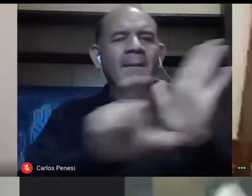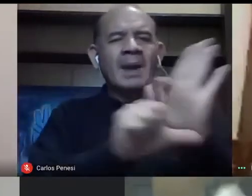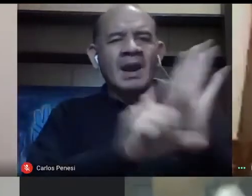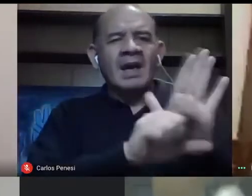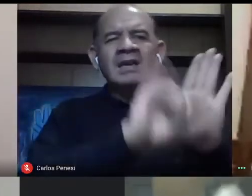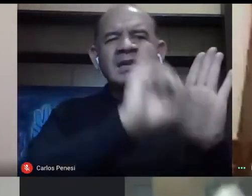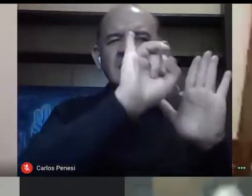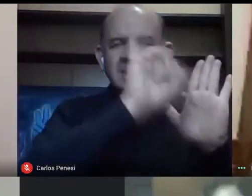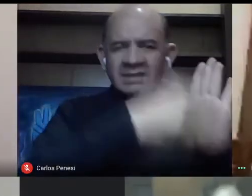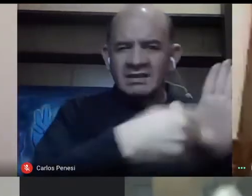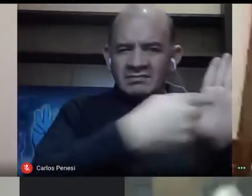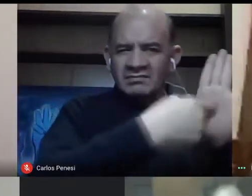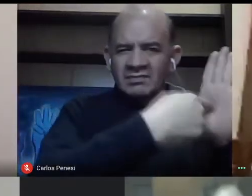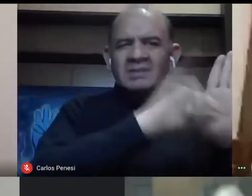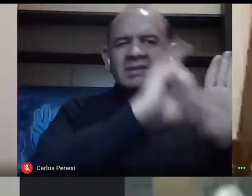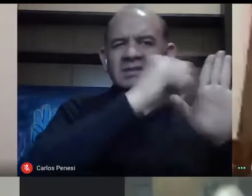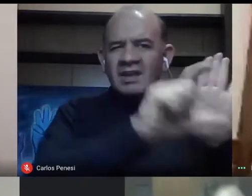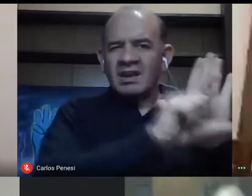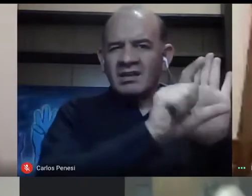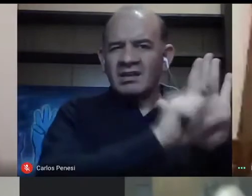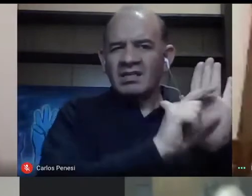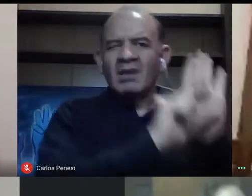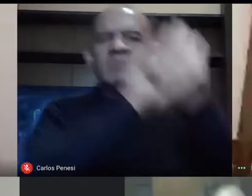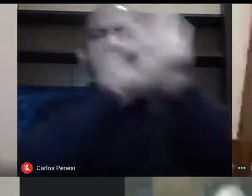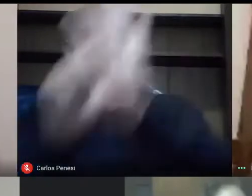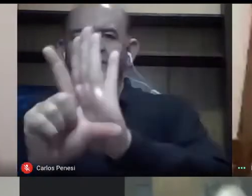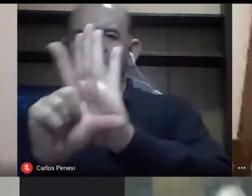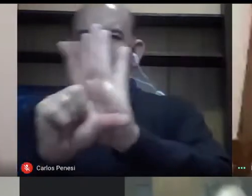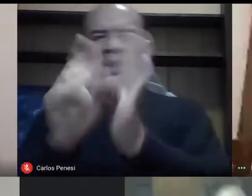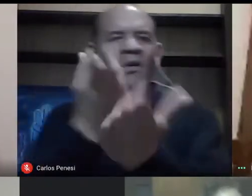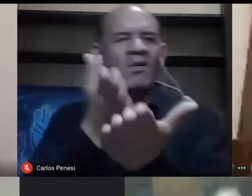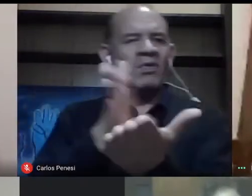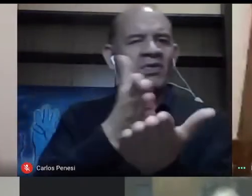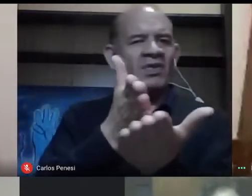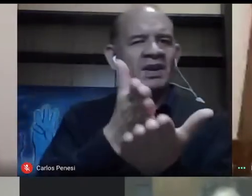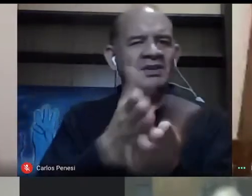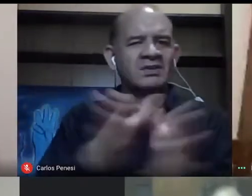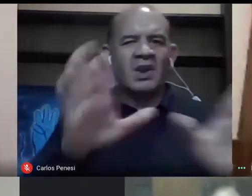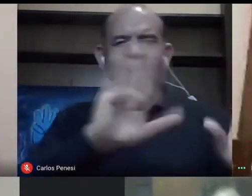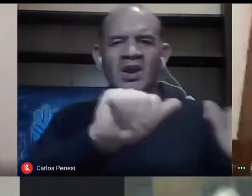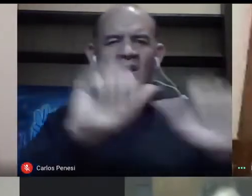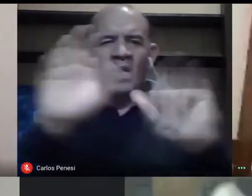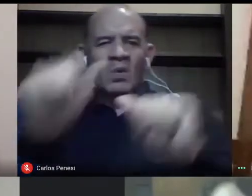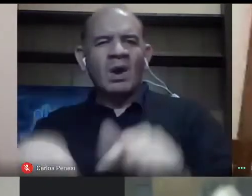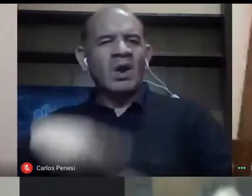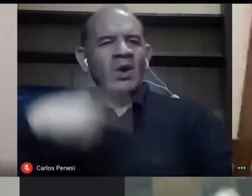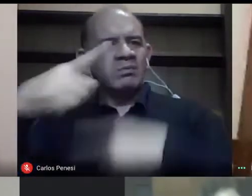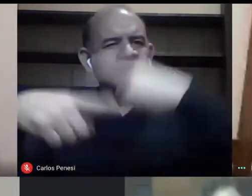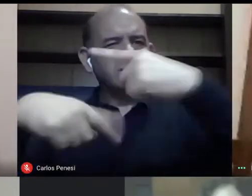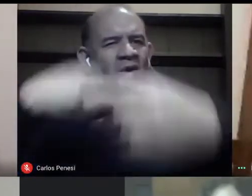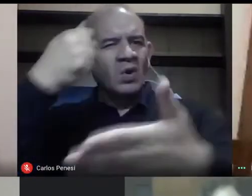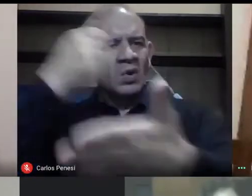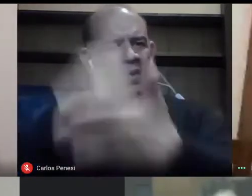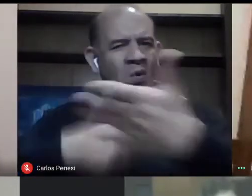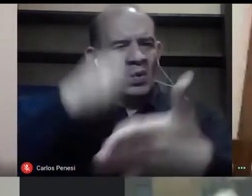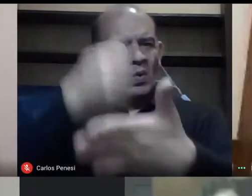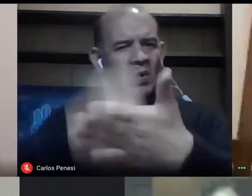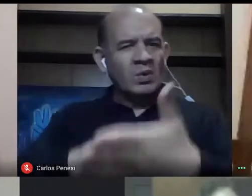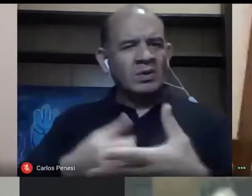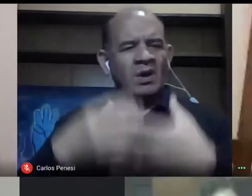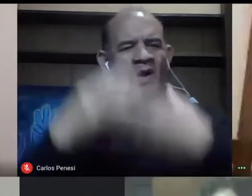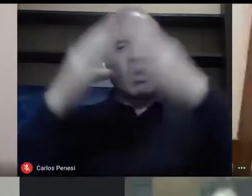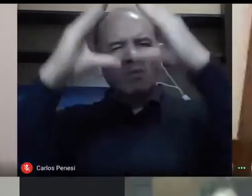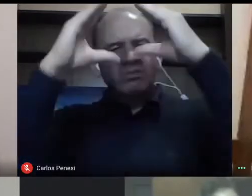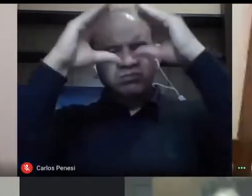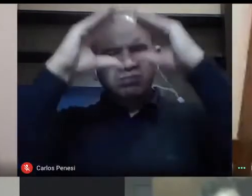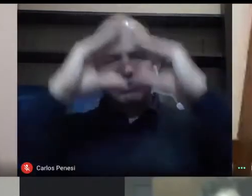las leyes, al momento de ir a lo práctico, porque todavía sigue habiendo mucha presión para